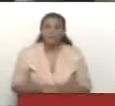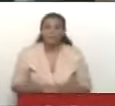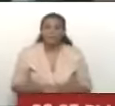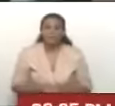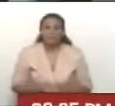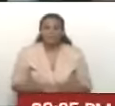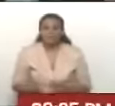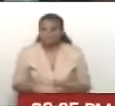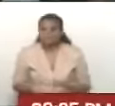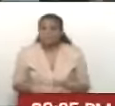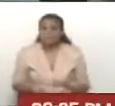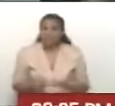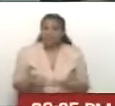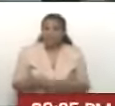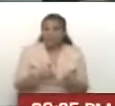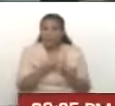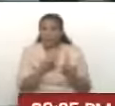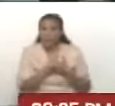sirve hasta para una canción.